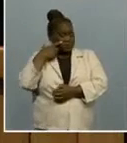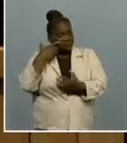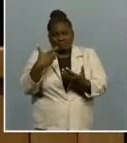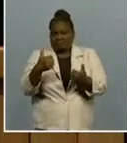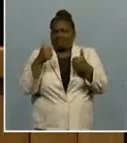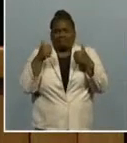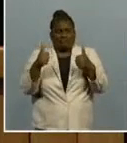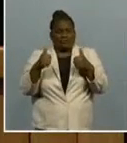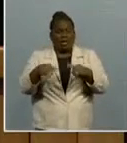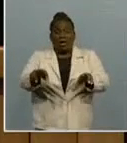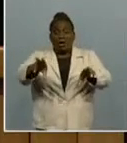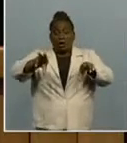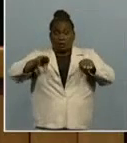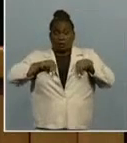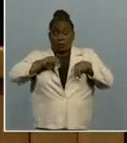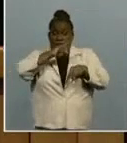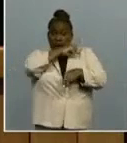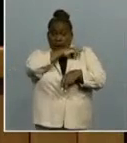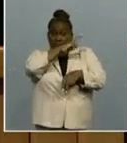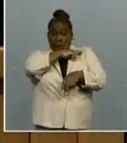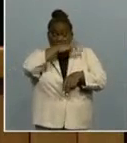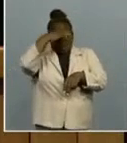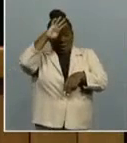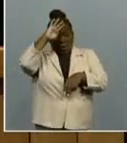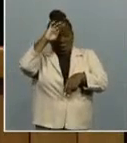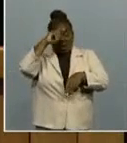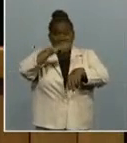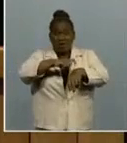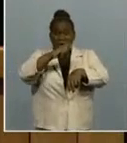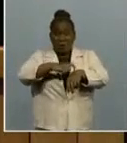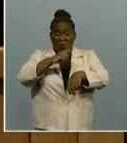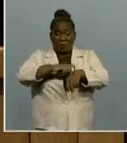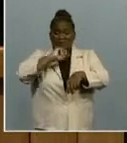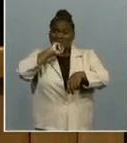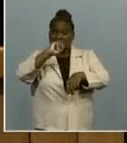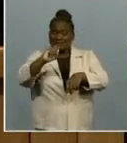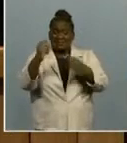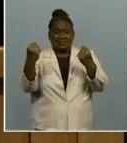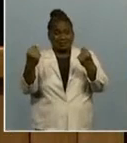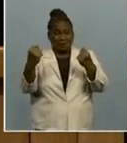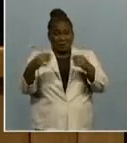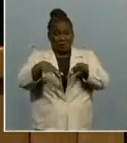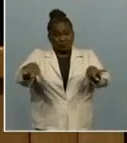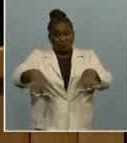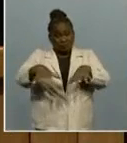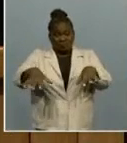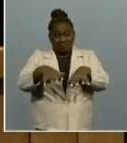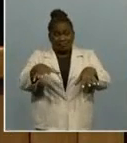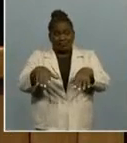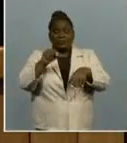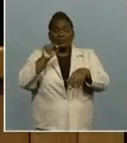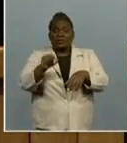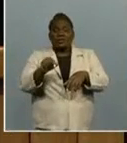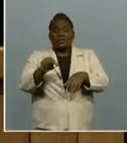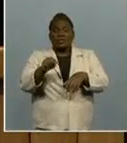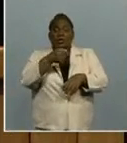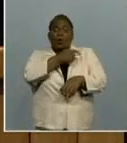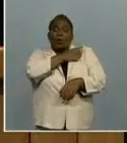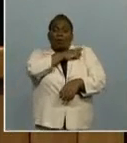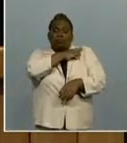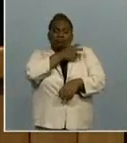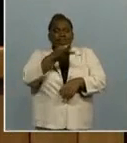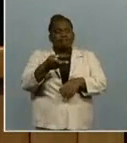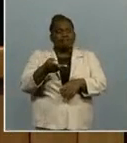asumió la dirección del país en una difícil coyuntura económica y social en su dimensión de estadista